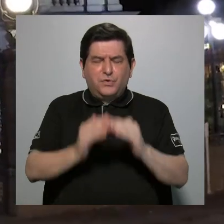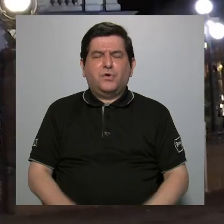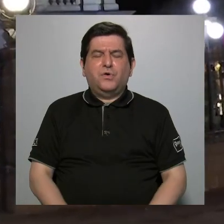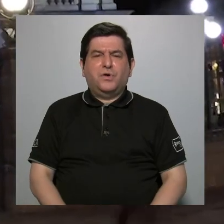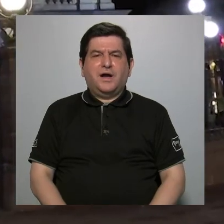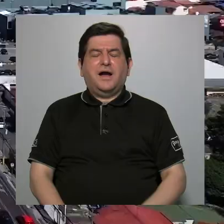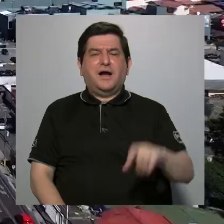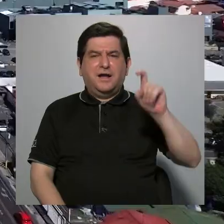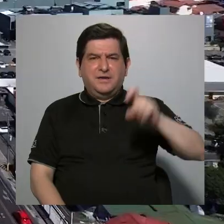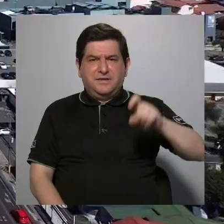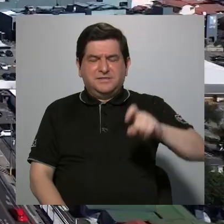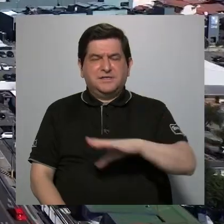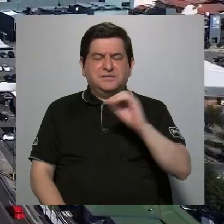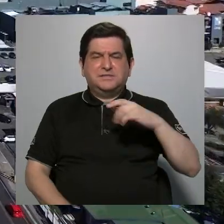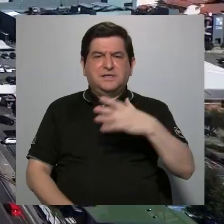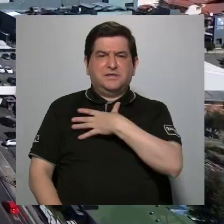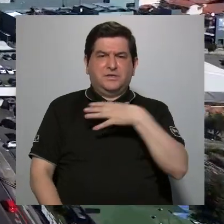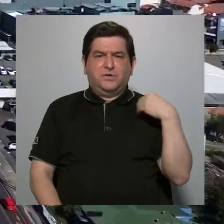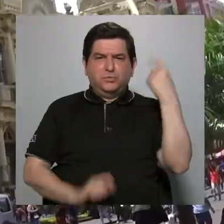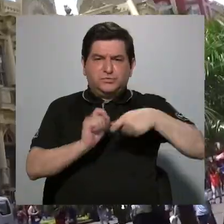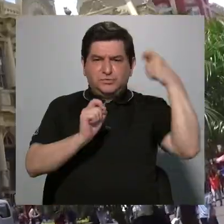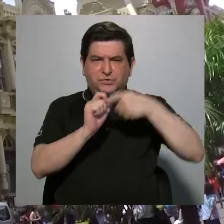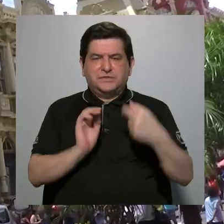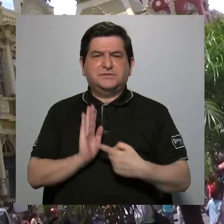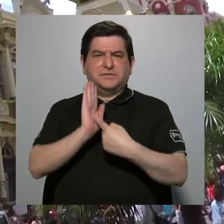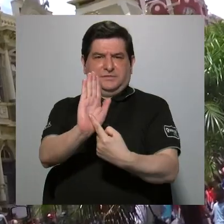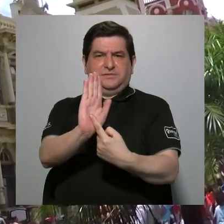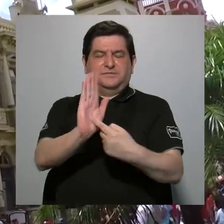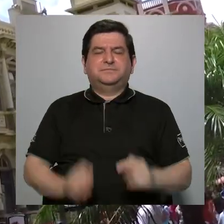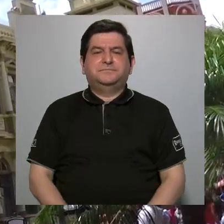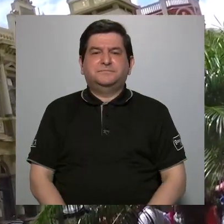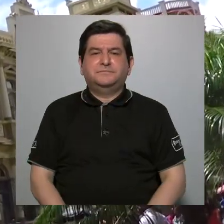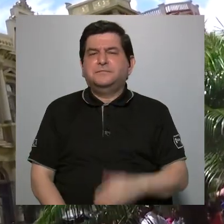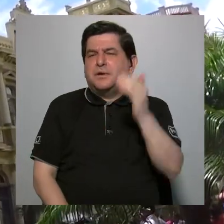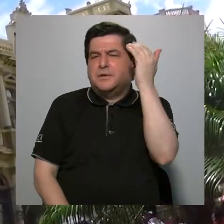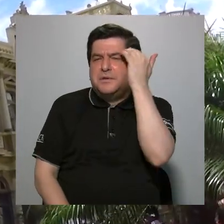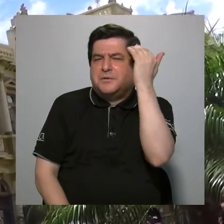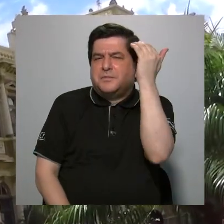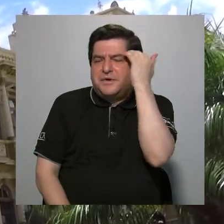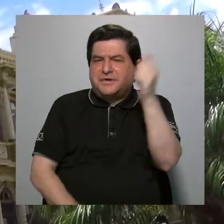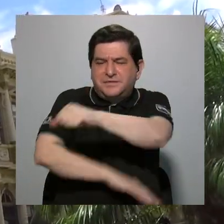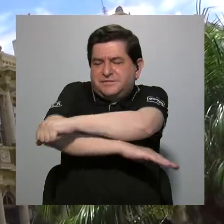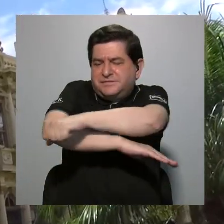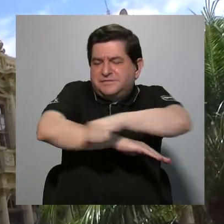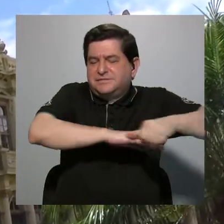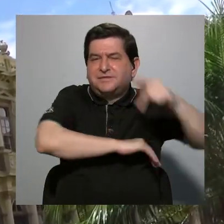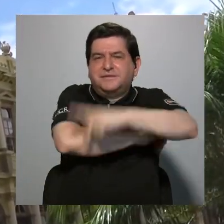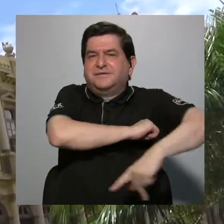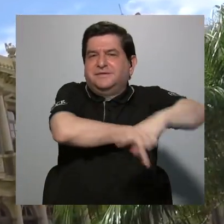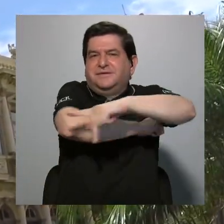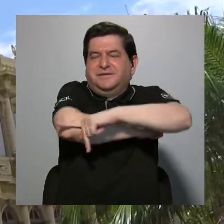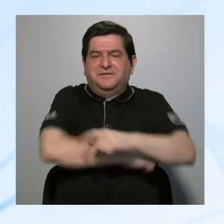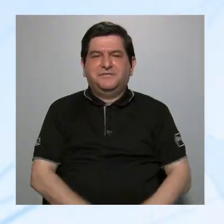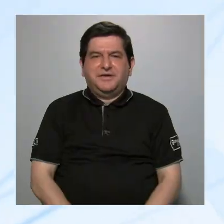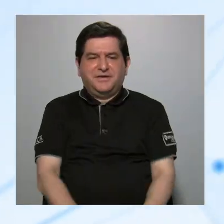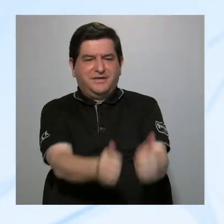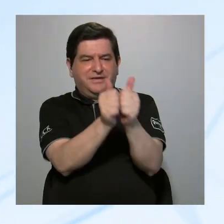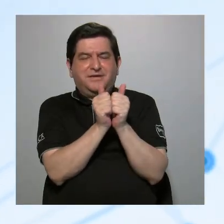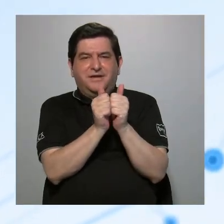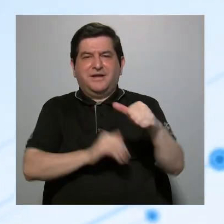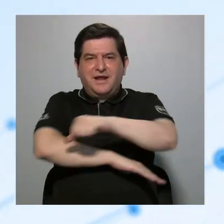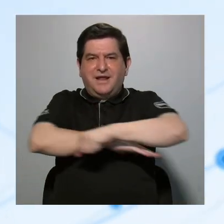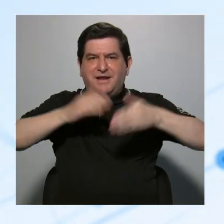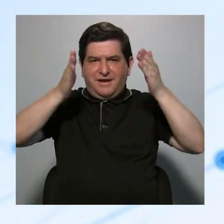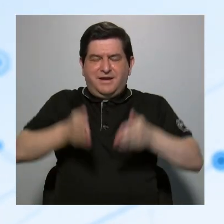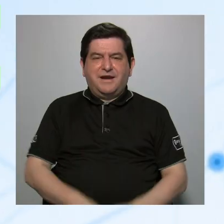a gustos y necesidades específicos. Y para conocer más sobre la arquitectura en nuestro país, nos acompaña